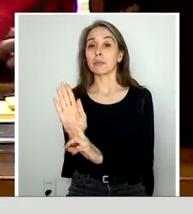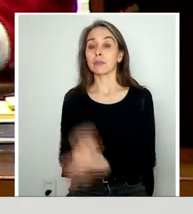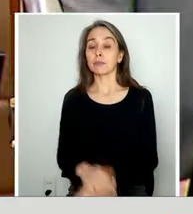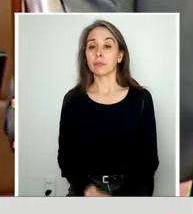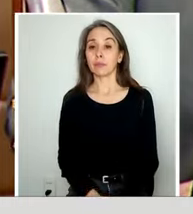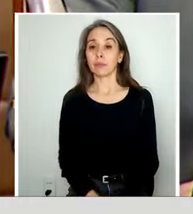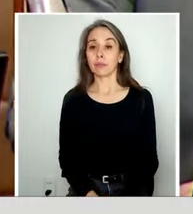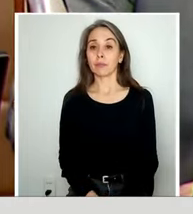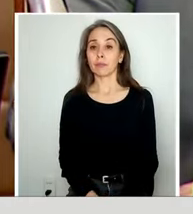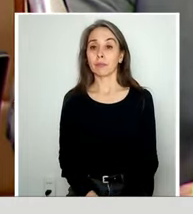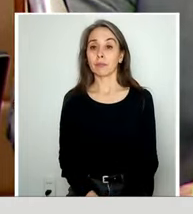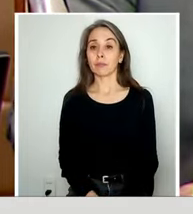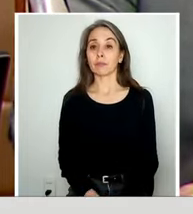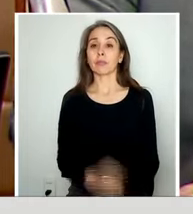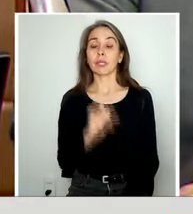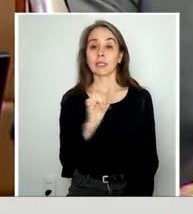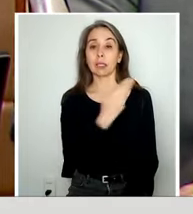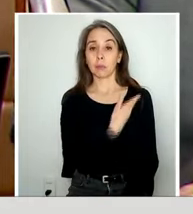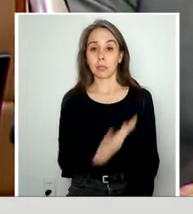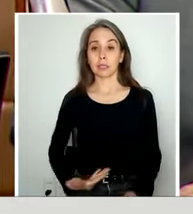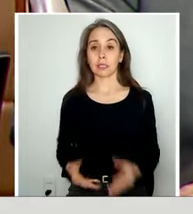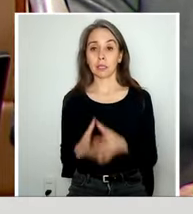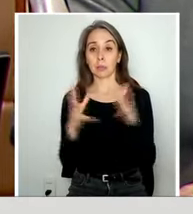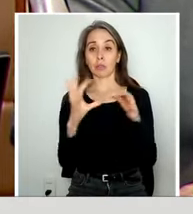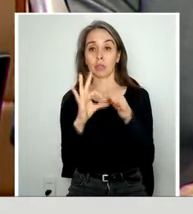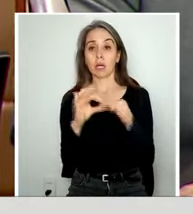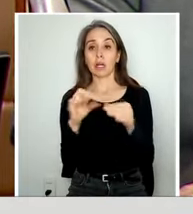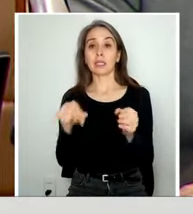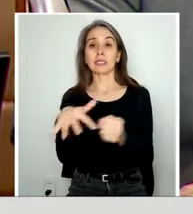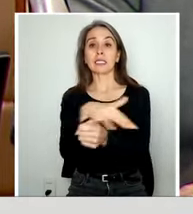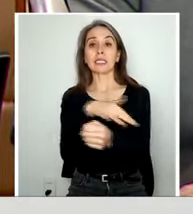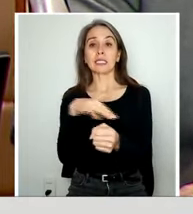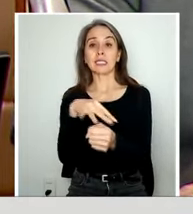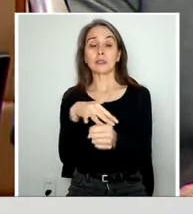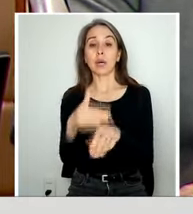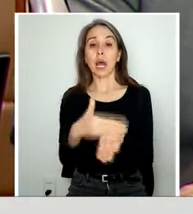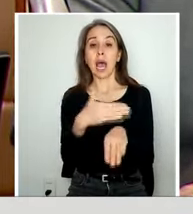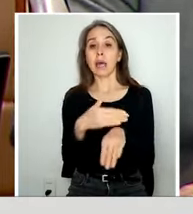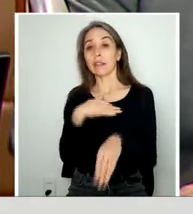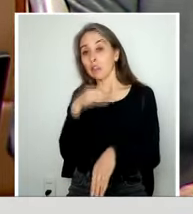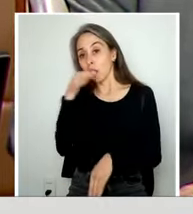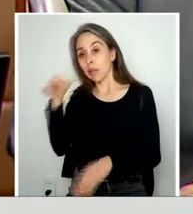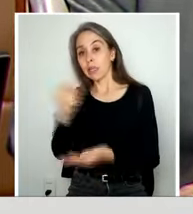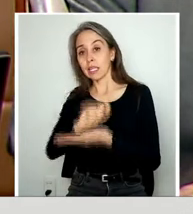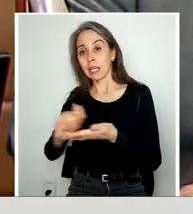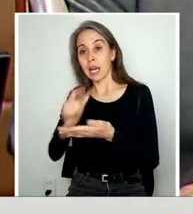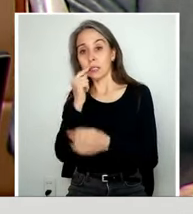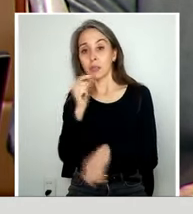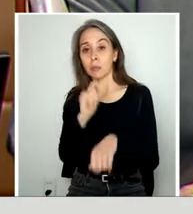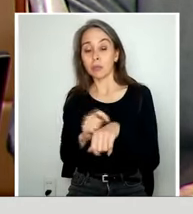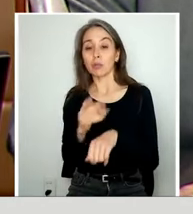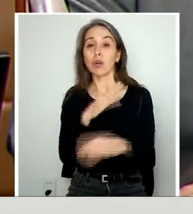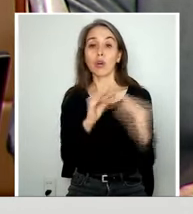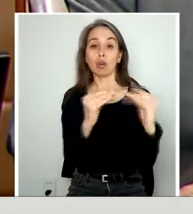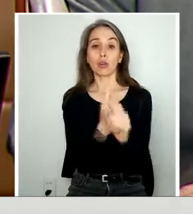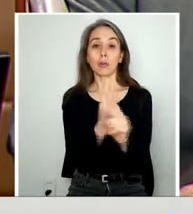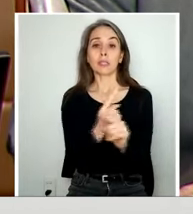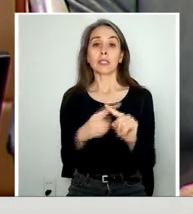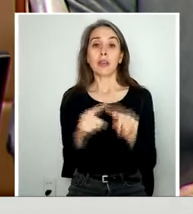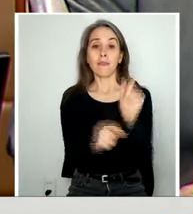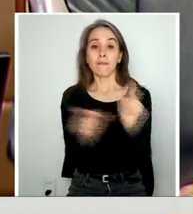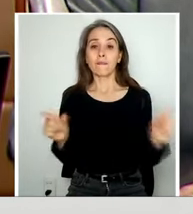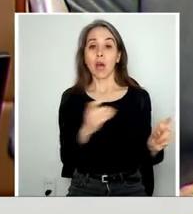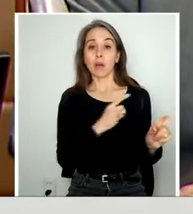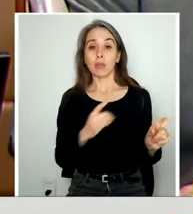sí presidente Muchas gracias esto es una situación que le adelanté a usted al secretario hace unos minutos lo he conversado también con varios aquí en